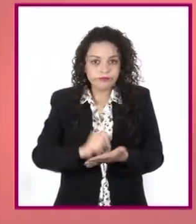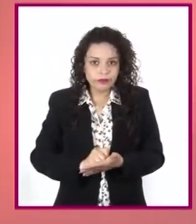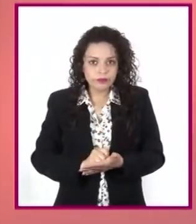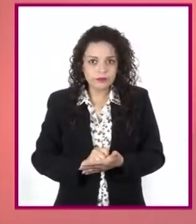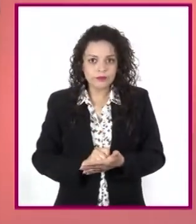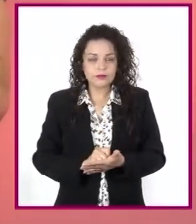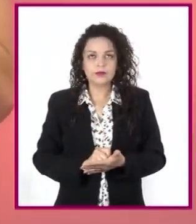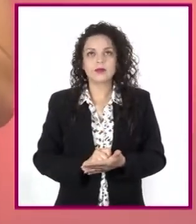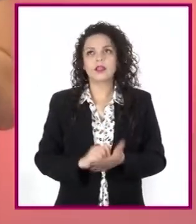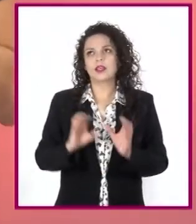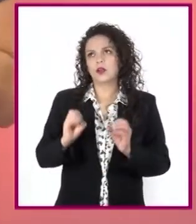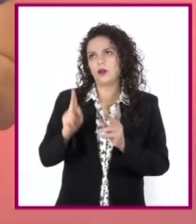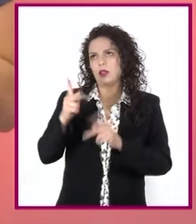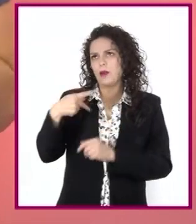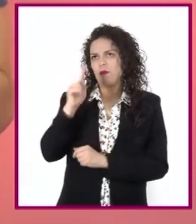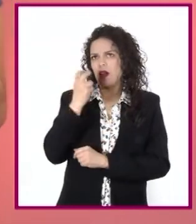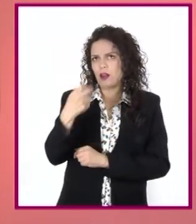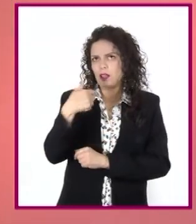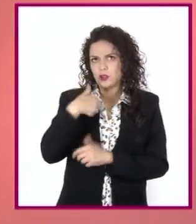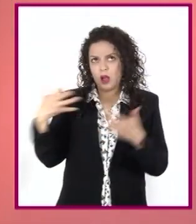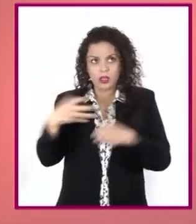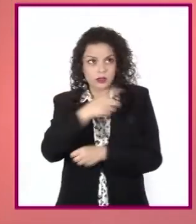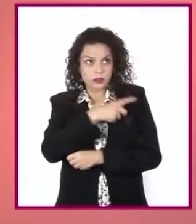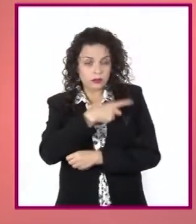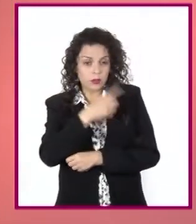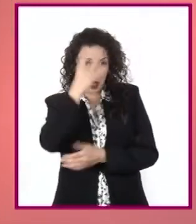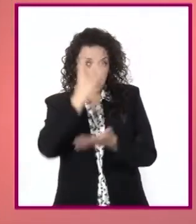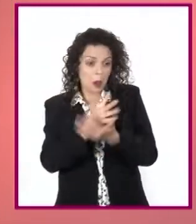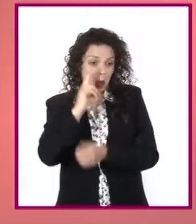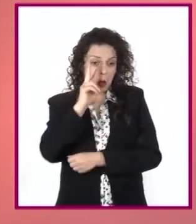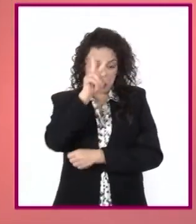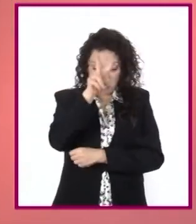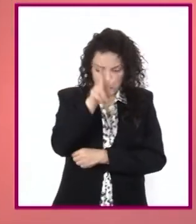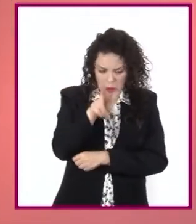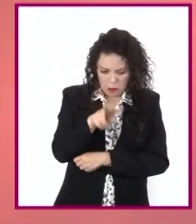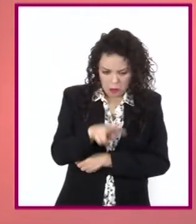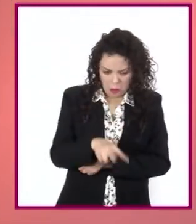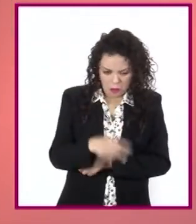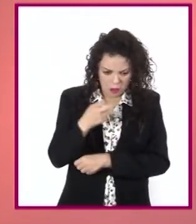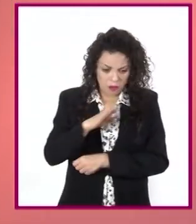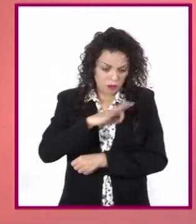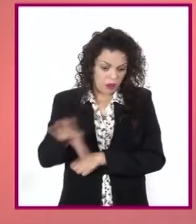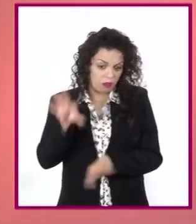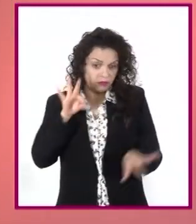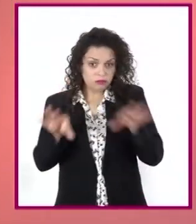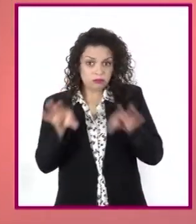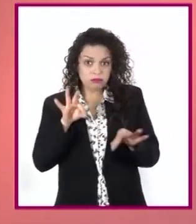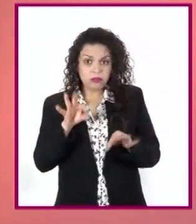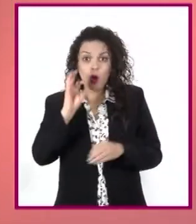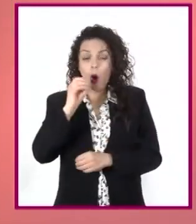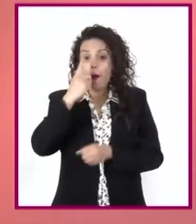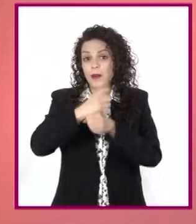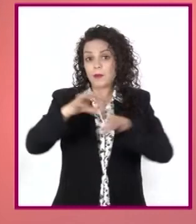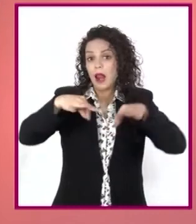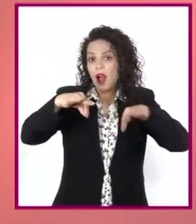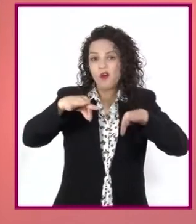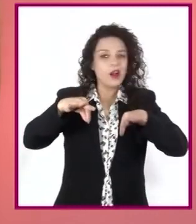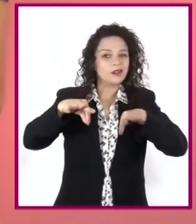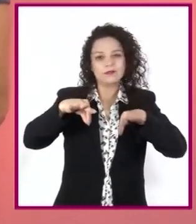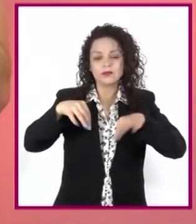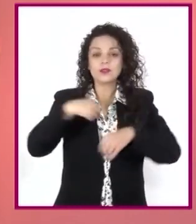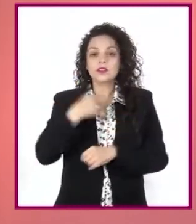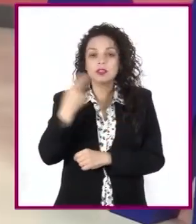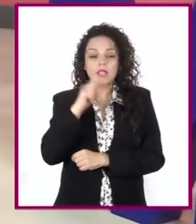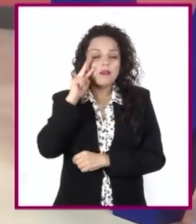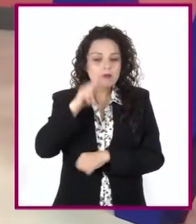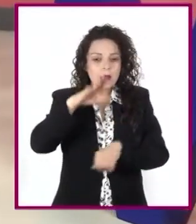me parece que eso no lo puedo determinar solo con ver la portada o la primera hoja, maestra. Tengo que fijarme